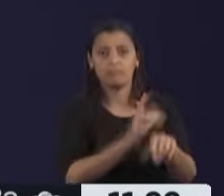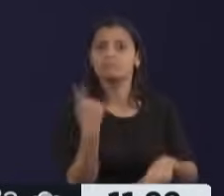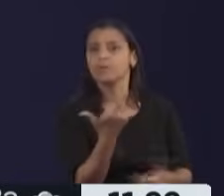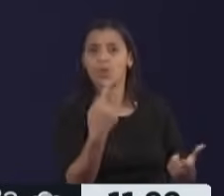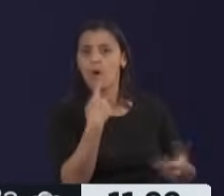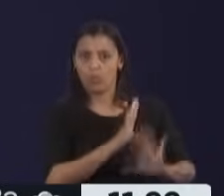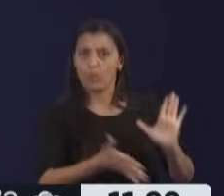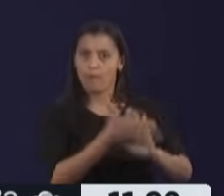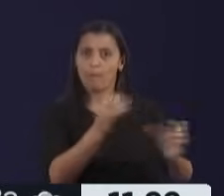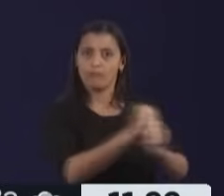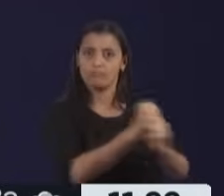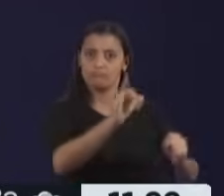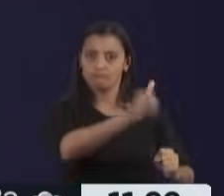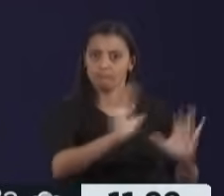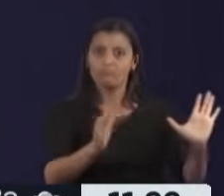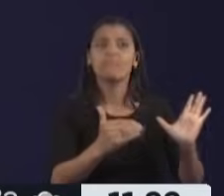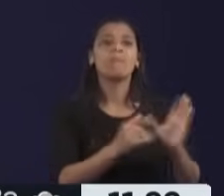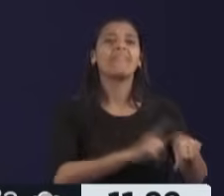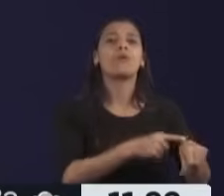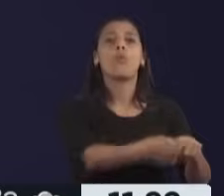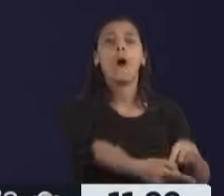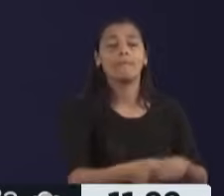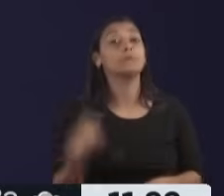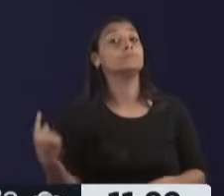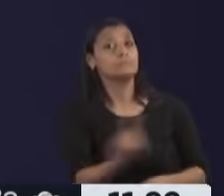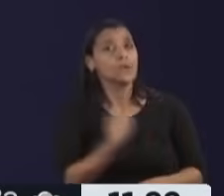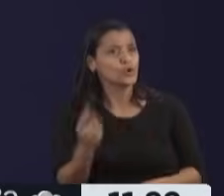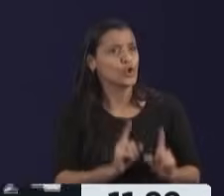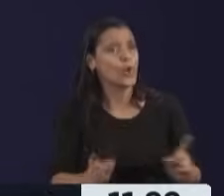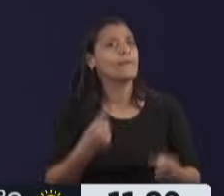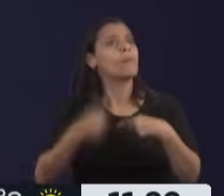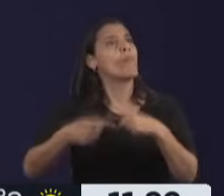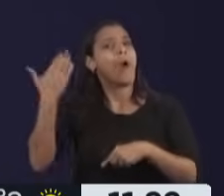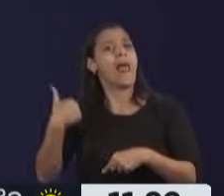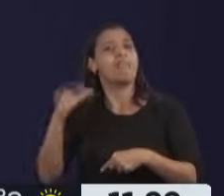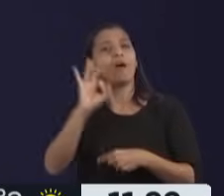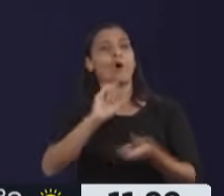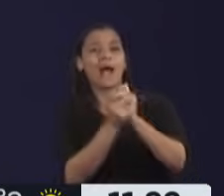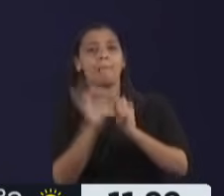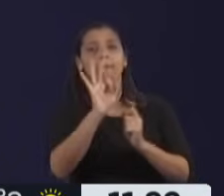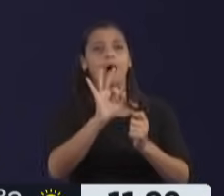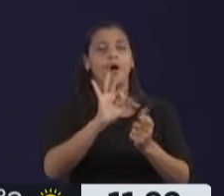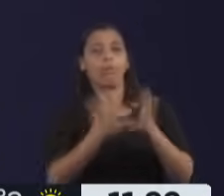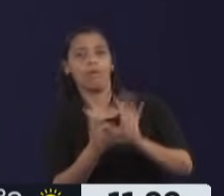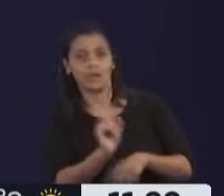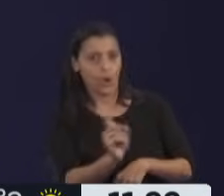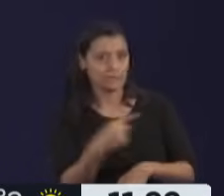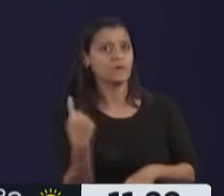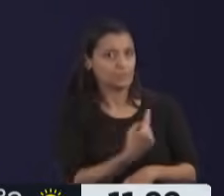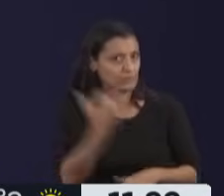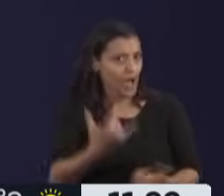de ello, y efectivamente para nosotros no es ningún retroceso, al revés, es ir avanzando.